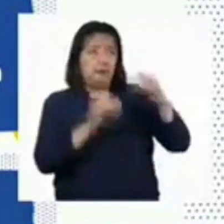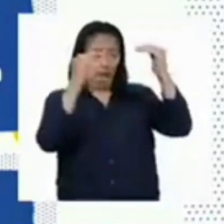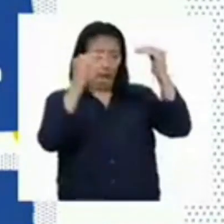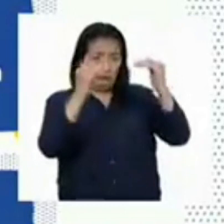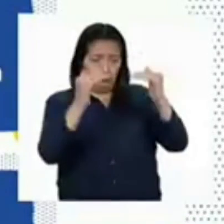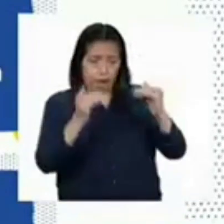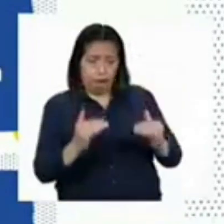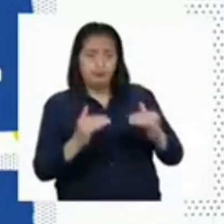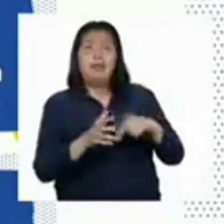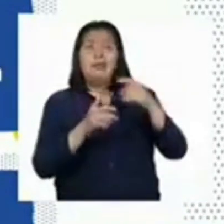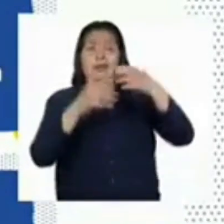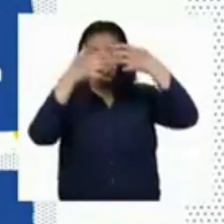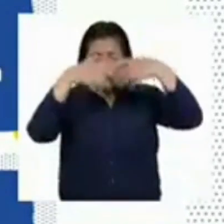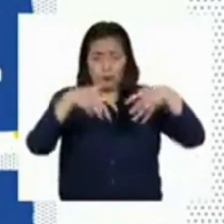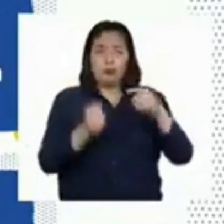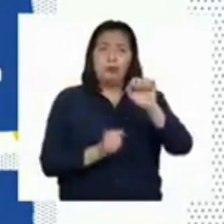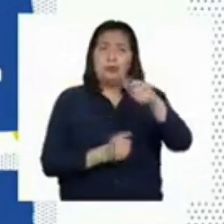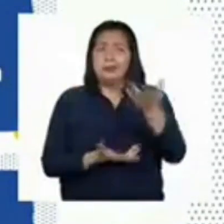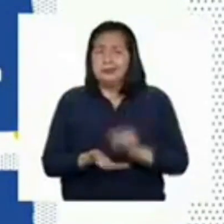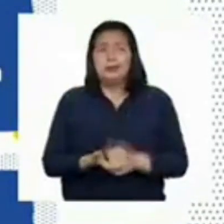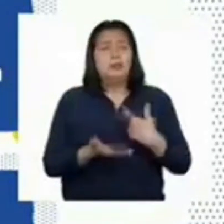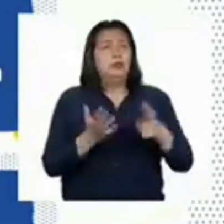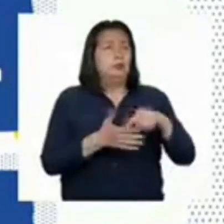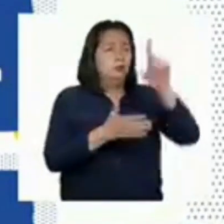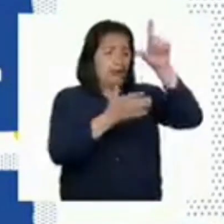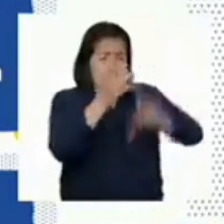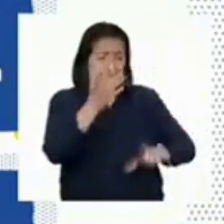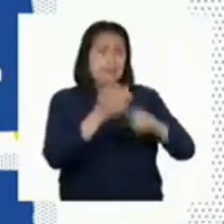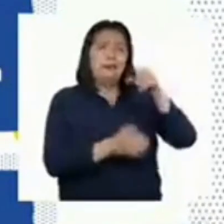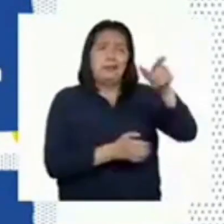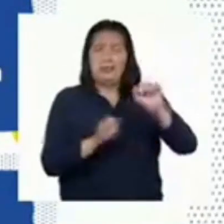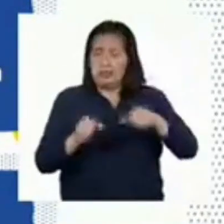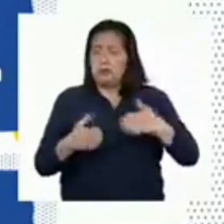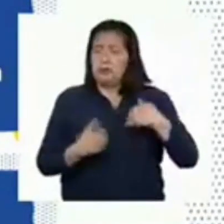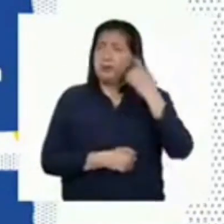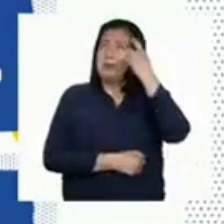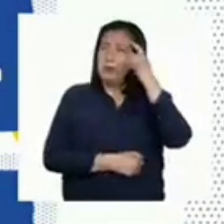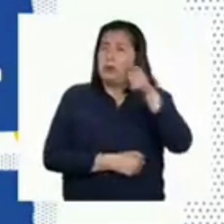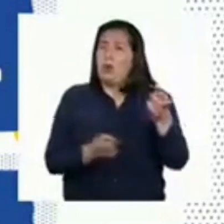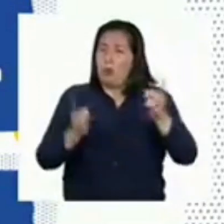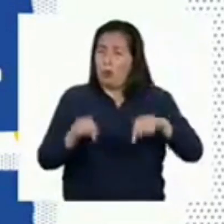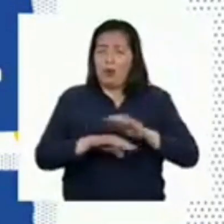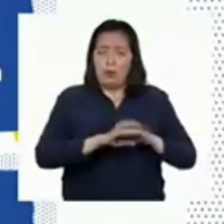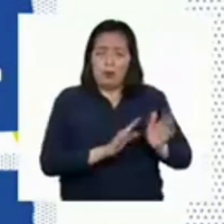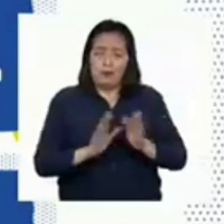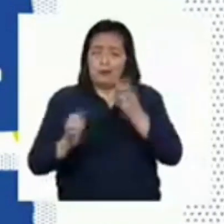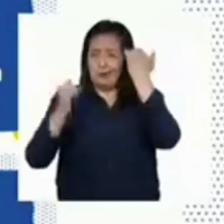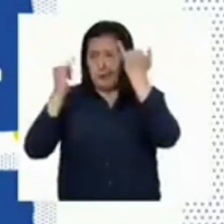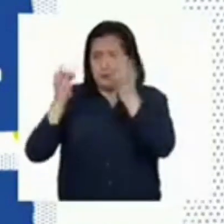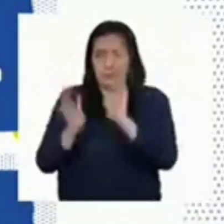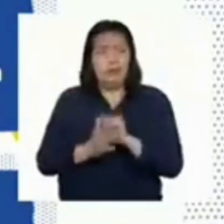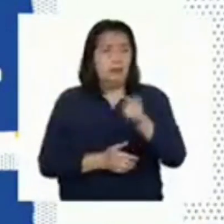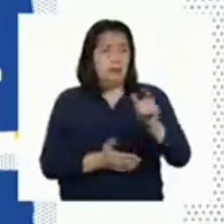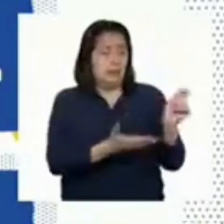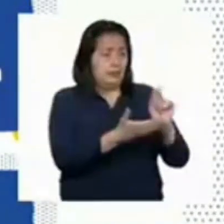estructura del texto argumentativo, se ha creado una lista de criterios que tendremos en cuenta al organizar nuestras ideas,